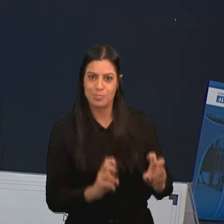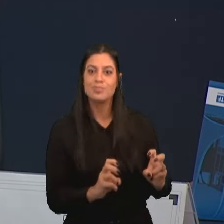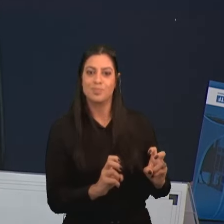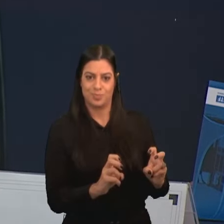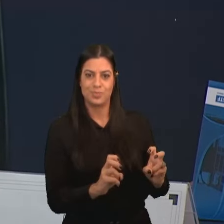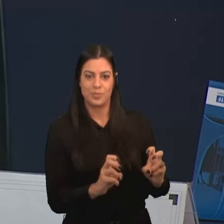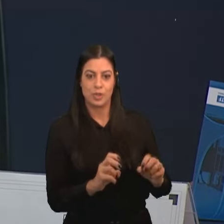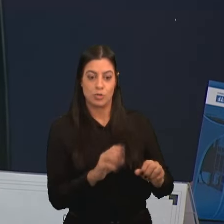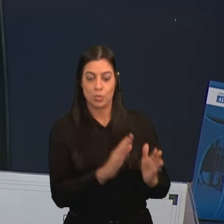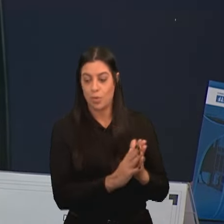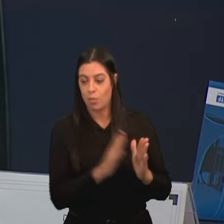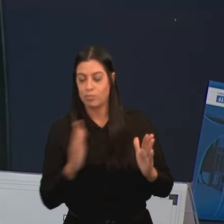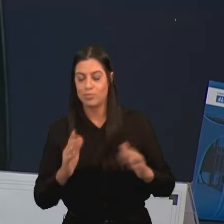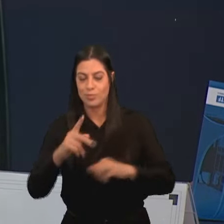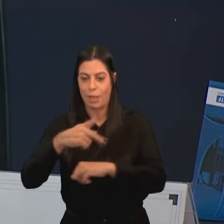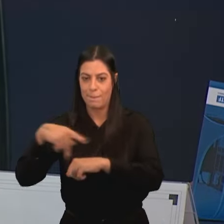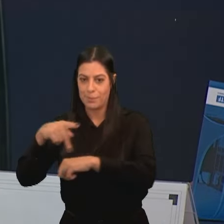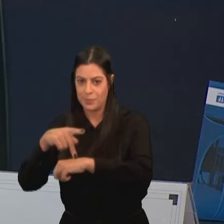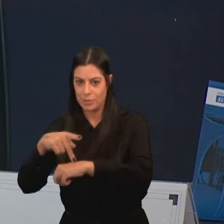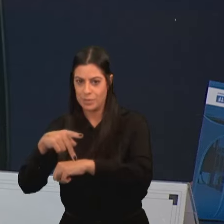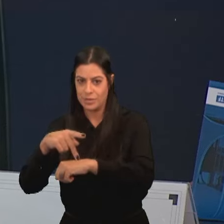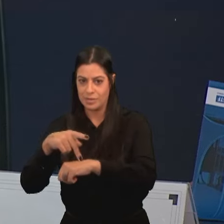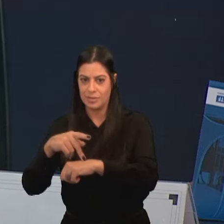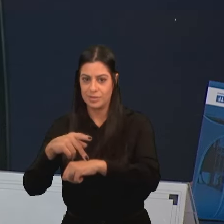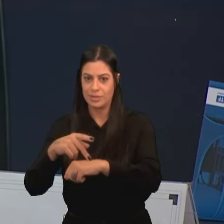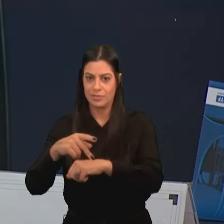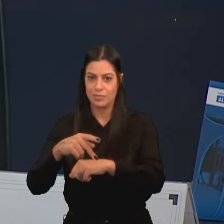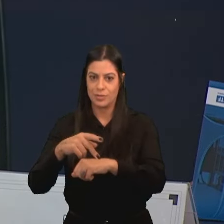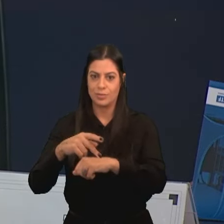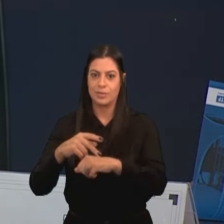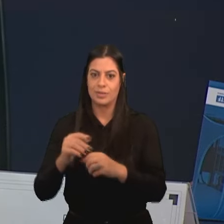de neurotecnología sobre algunos países